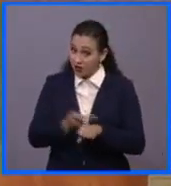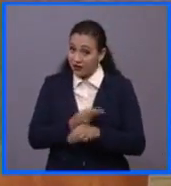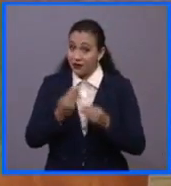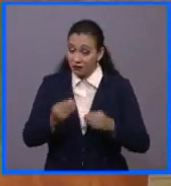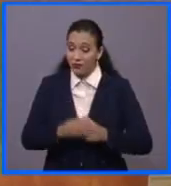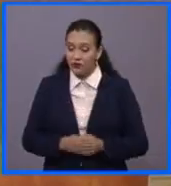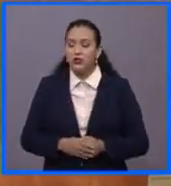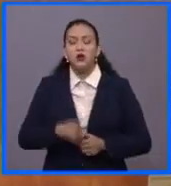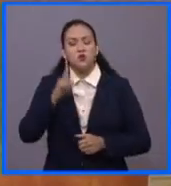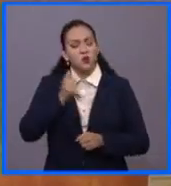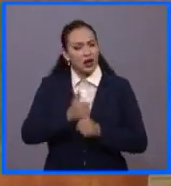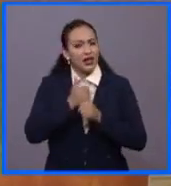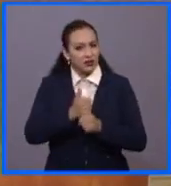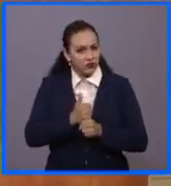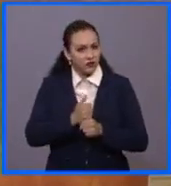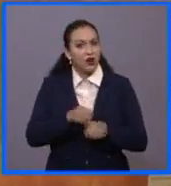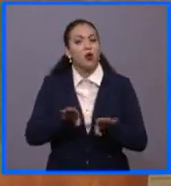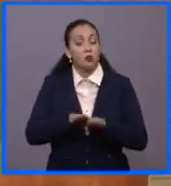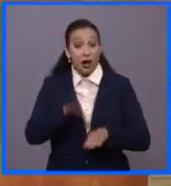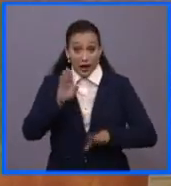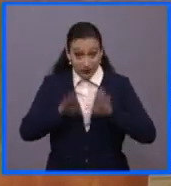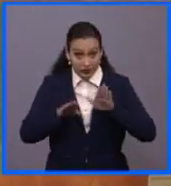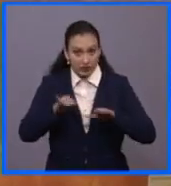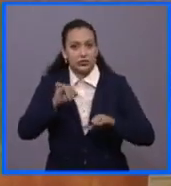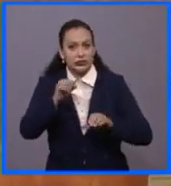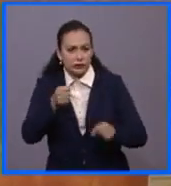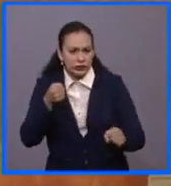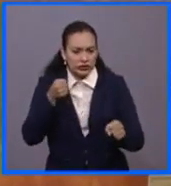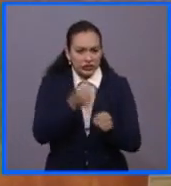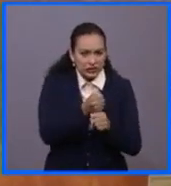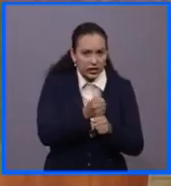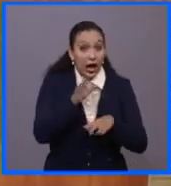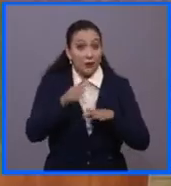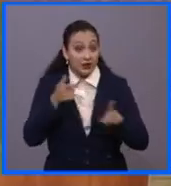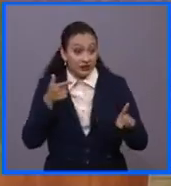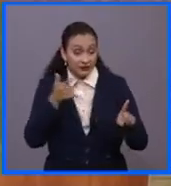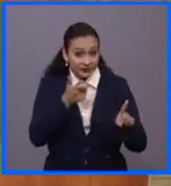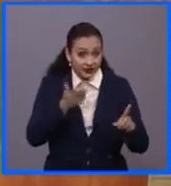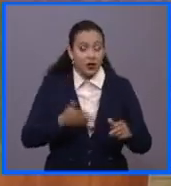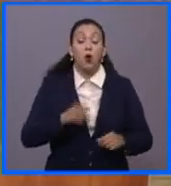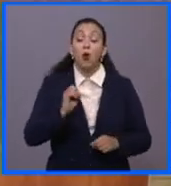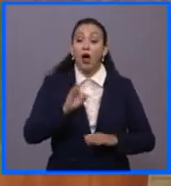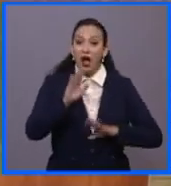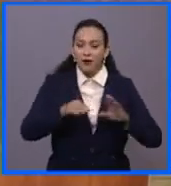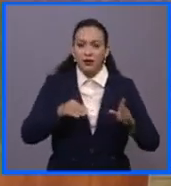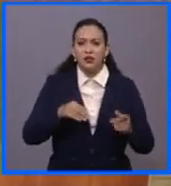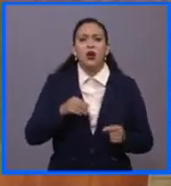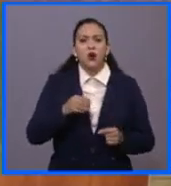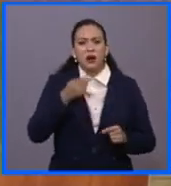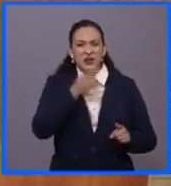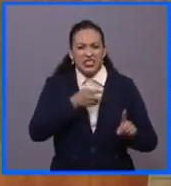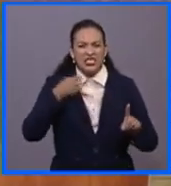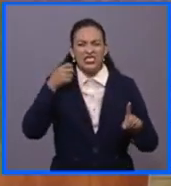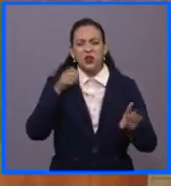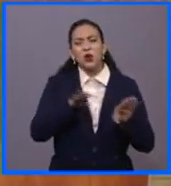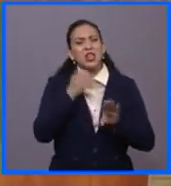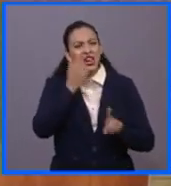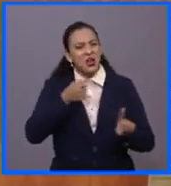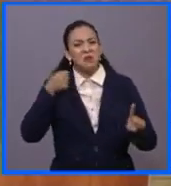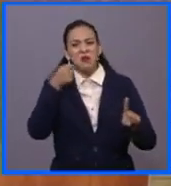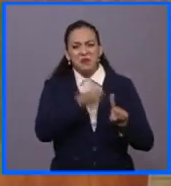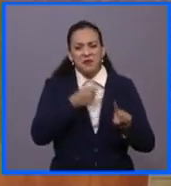busca dañar a las mujeres física o emocionalmente, sino que tiene como objetivo principal desanimarlas o impedirles ejercer sus